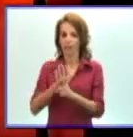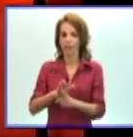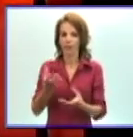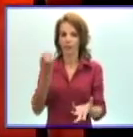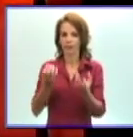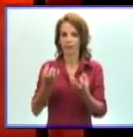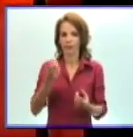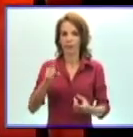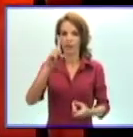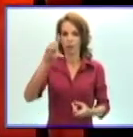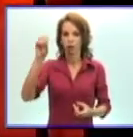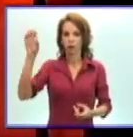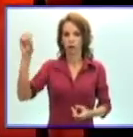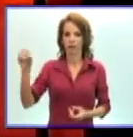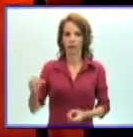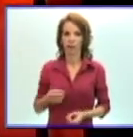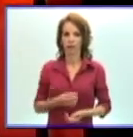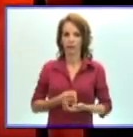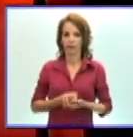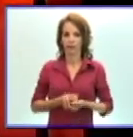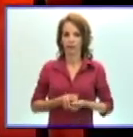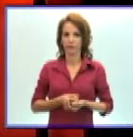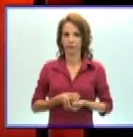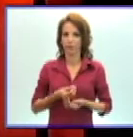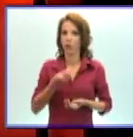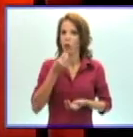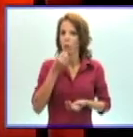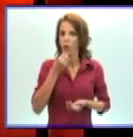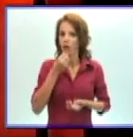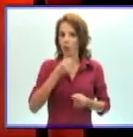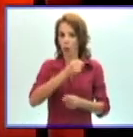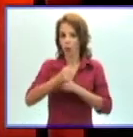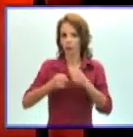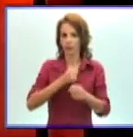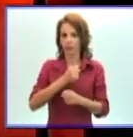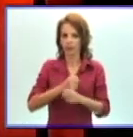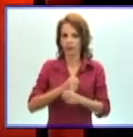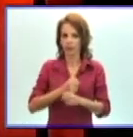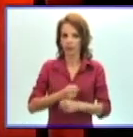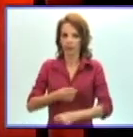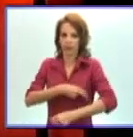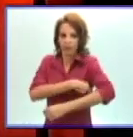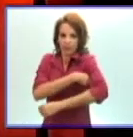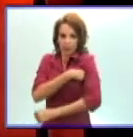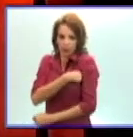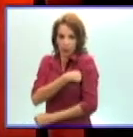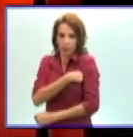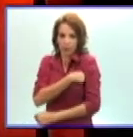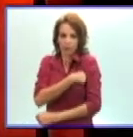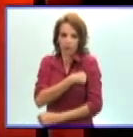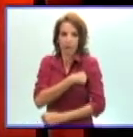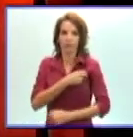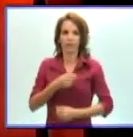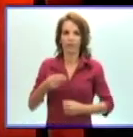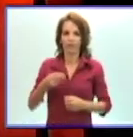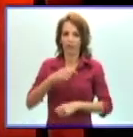Piensen, ¿podemos utilizar el termómetro que utilizamos en casa para medir la